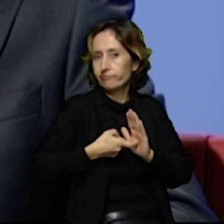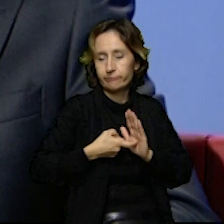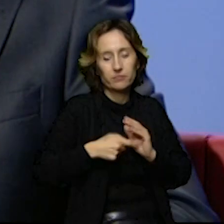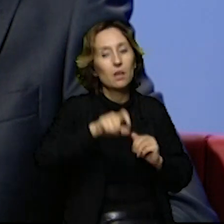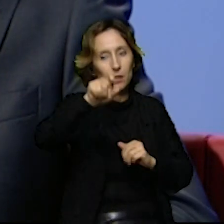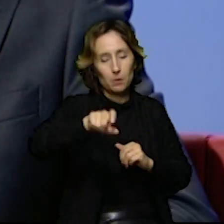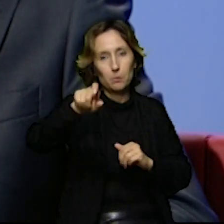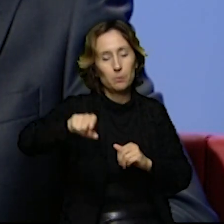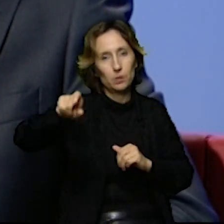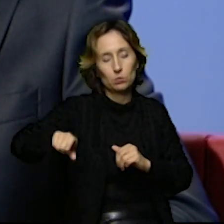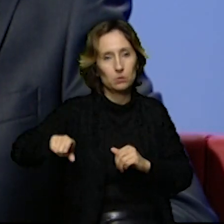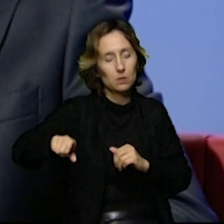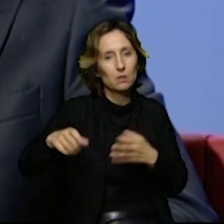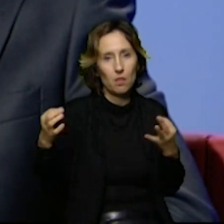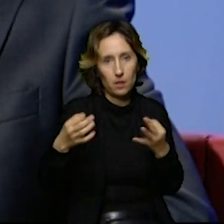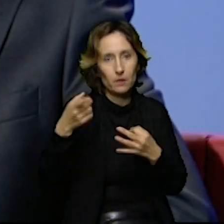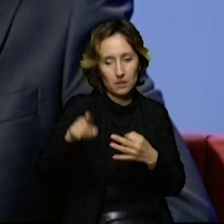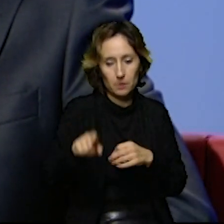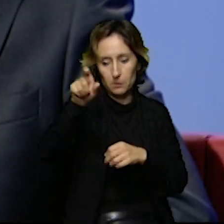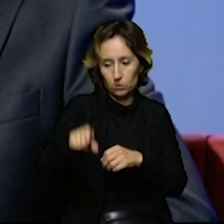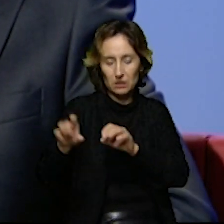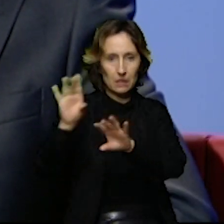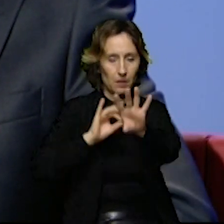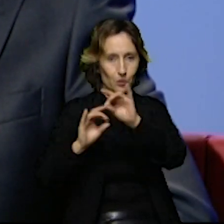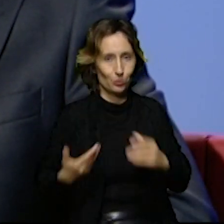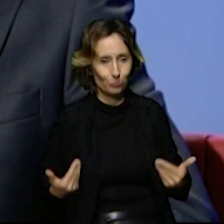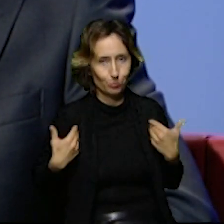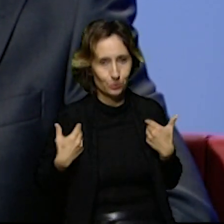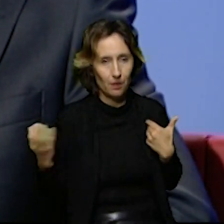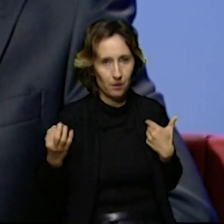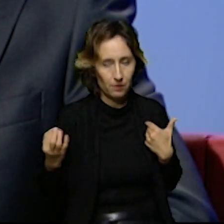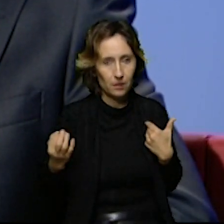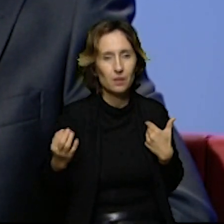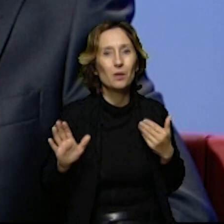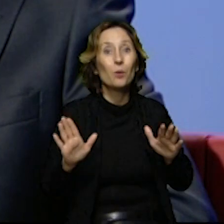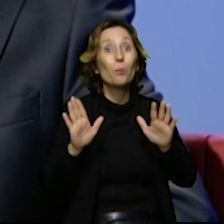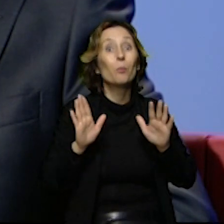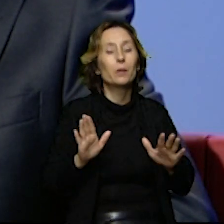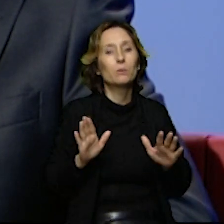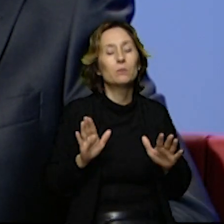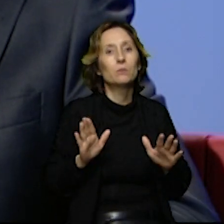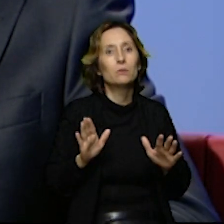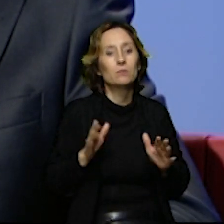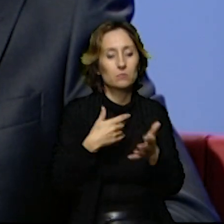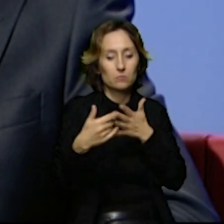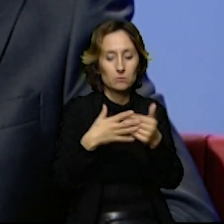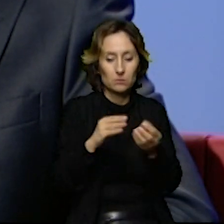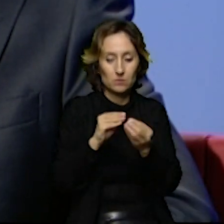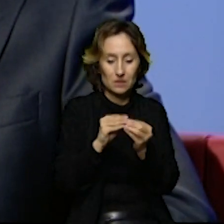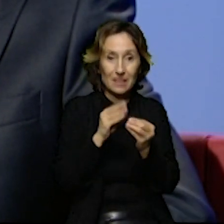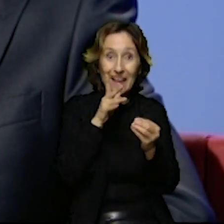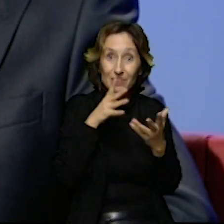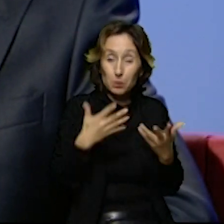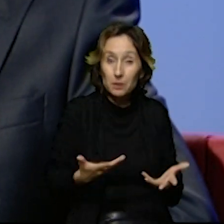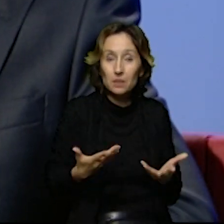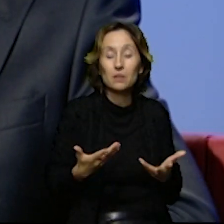personas también que tomen decisiones, etcétera, etcétera, pero es evidente que una gran parte de mano de obra hoy en este